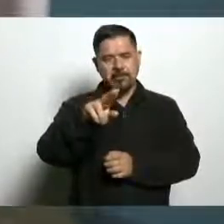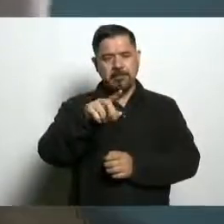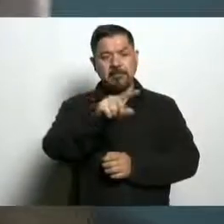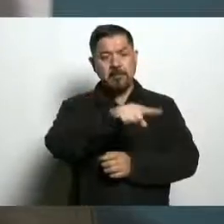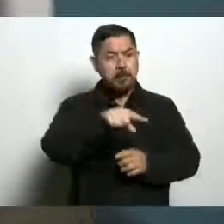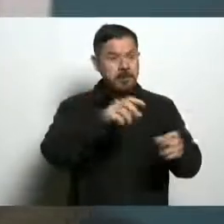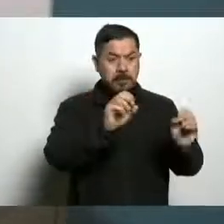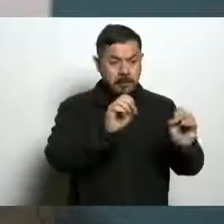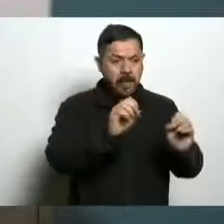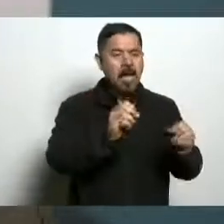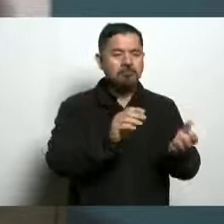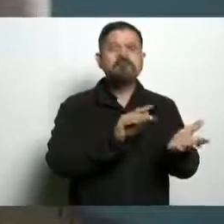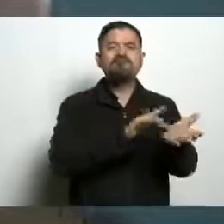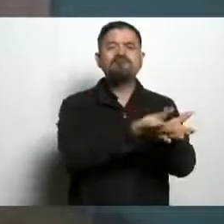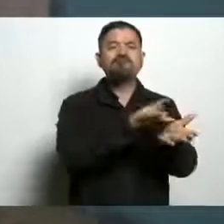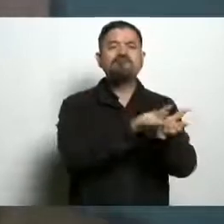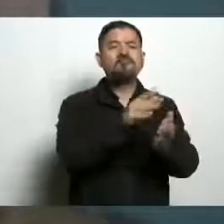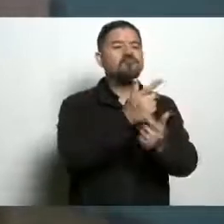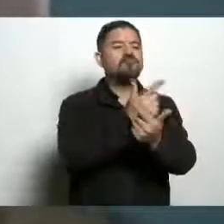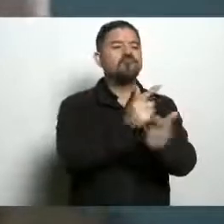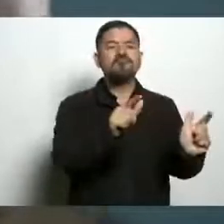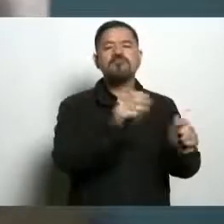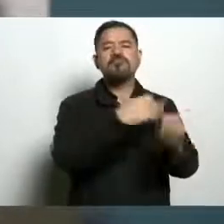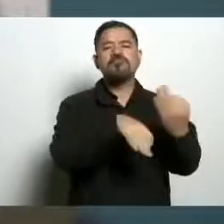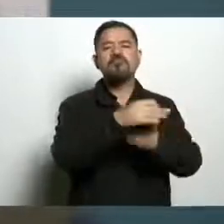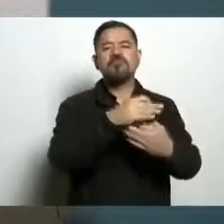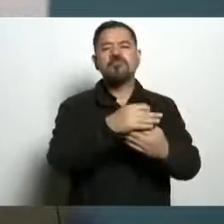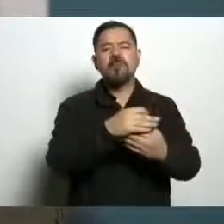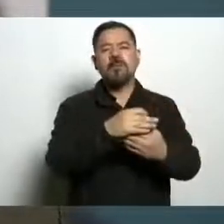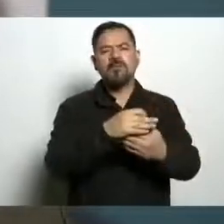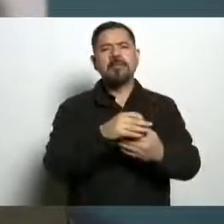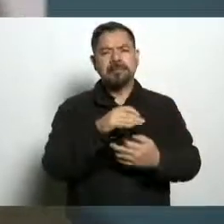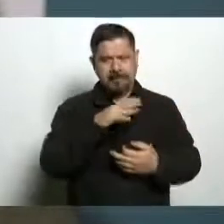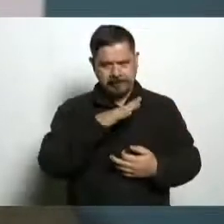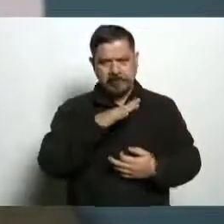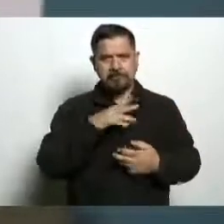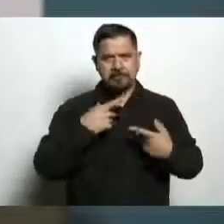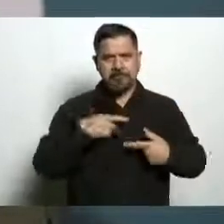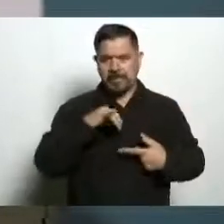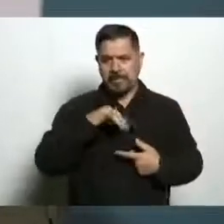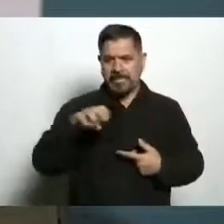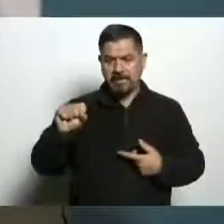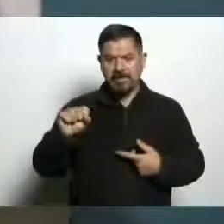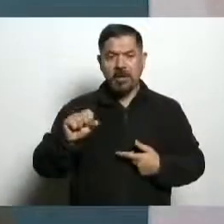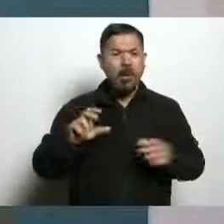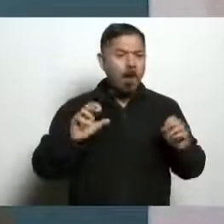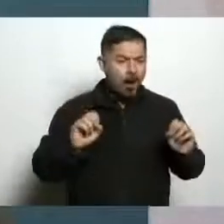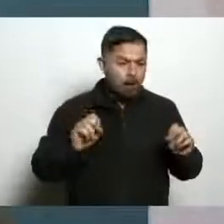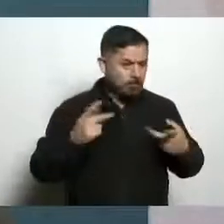IMSS, pero también para la población que no tiene seguridad social.